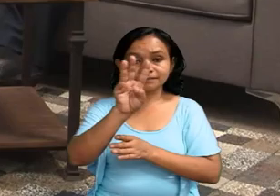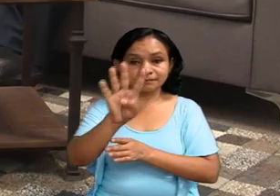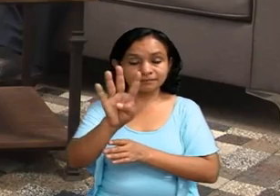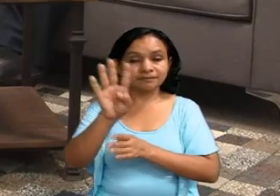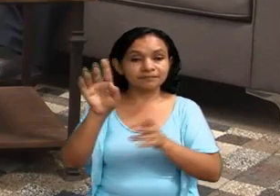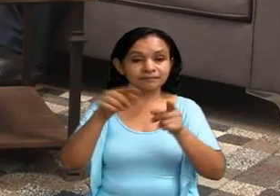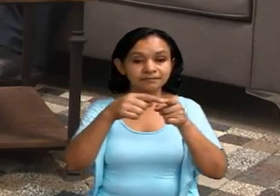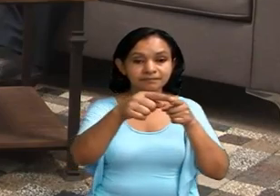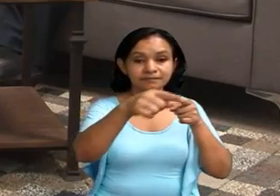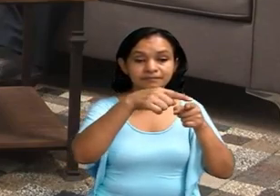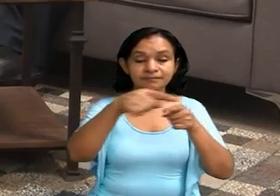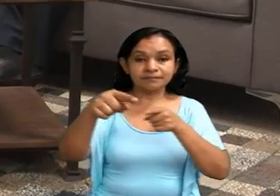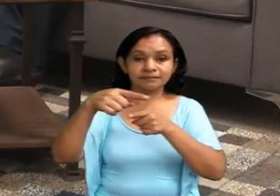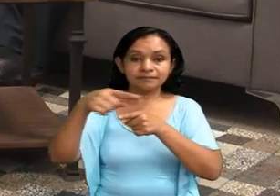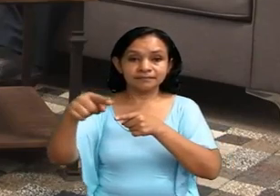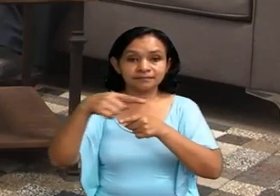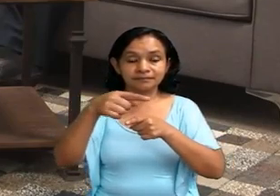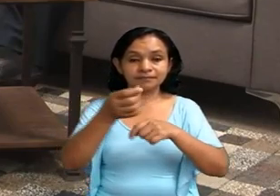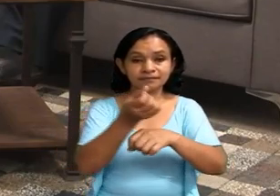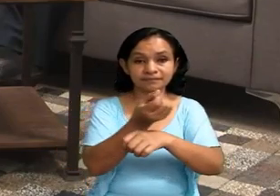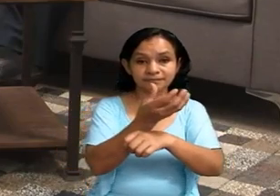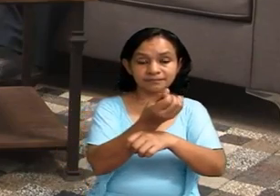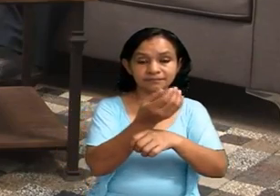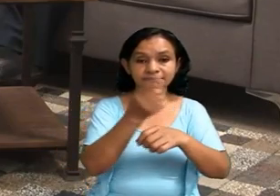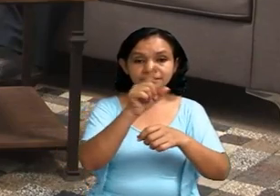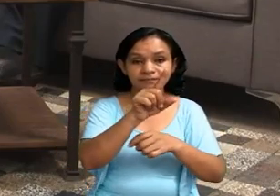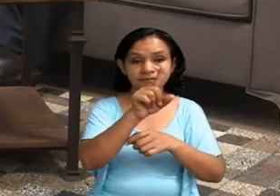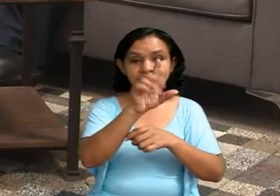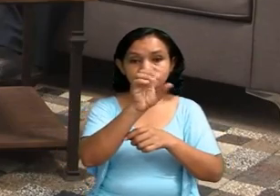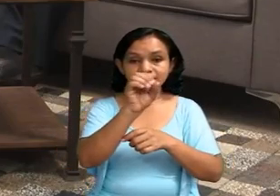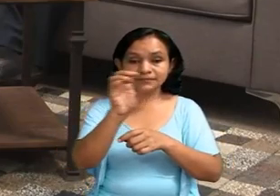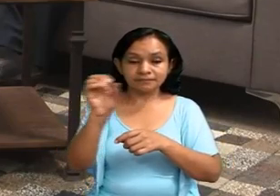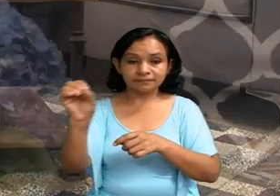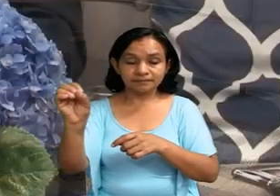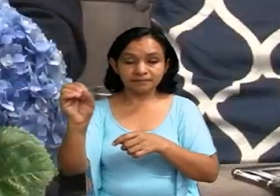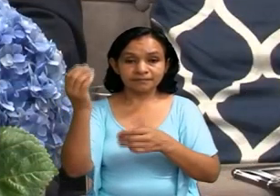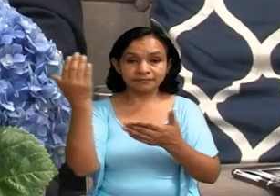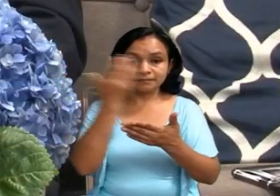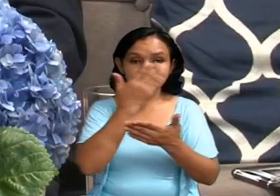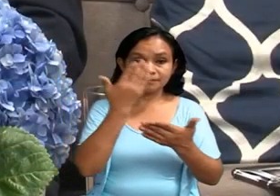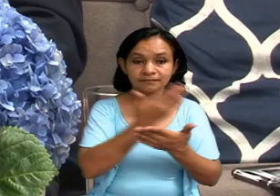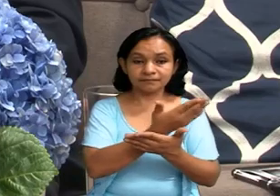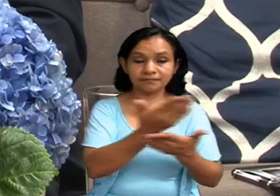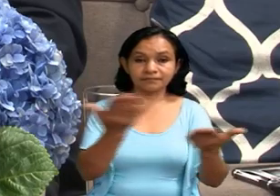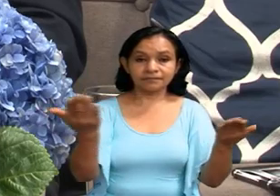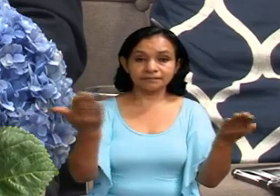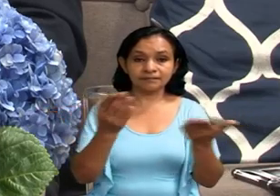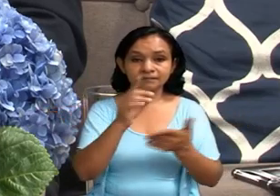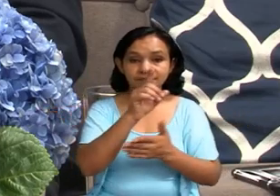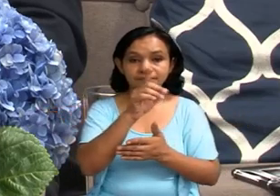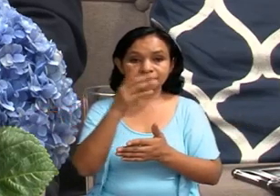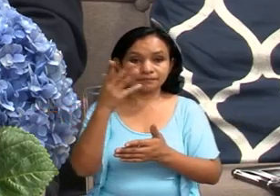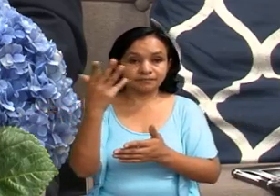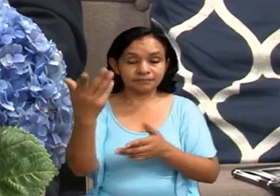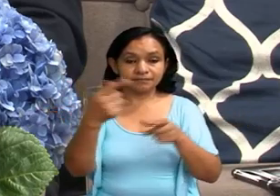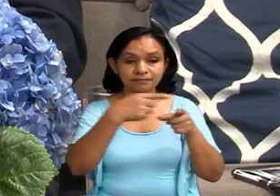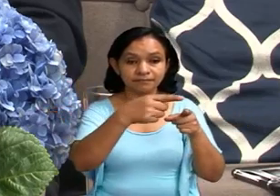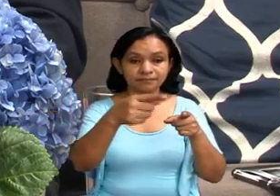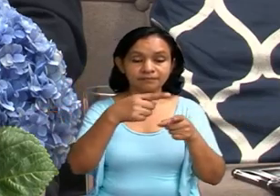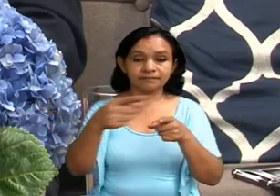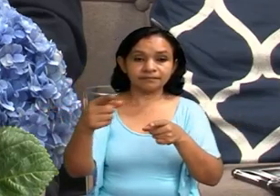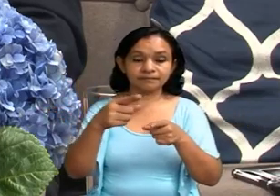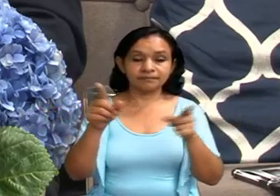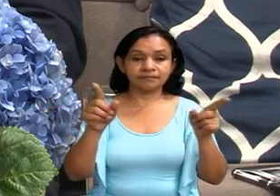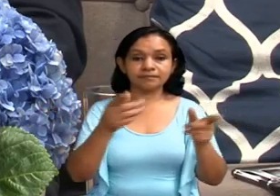municipios, los coros municipales, 100 municipios, los coros estudiantiles, y 19 municipios, las